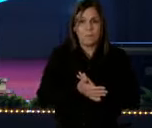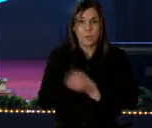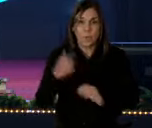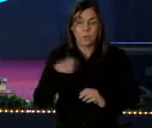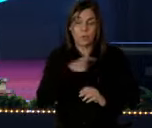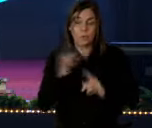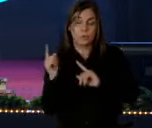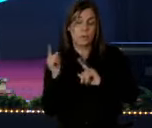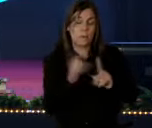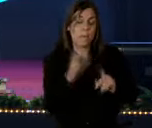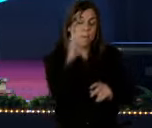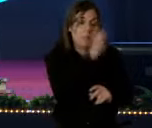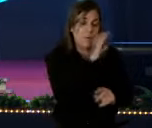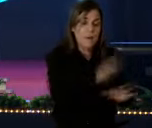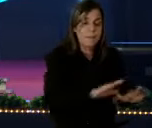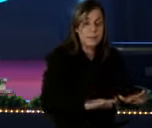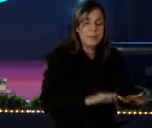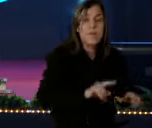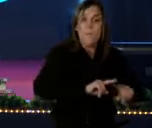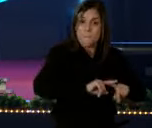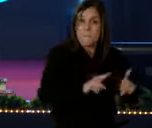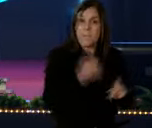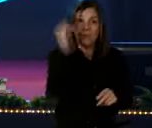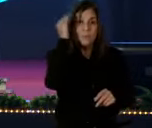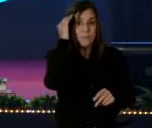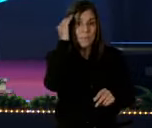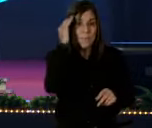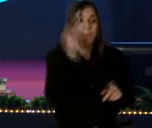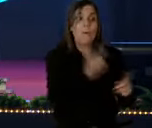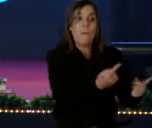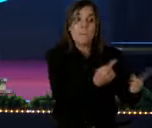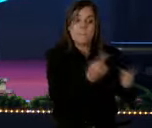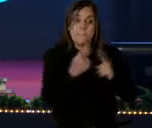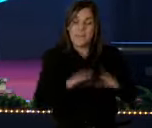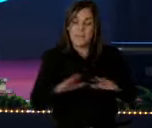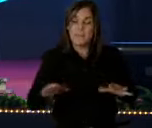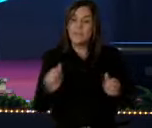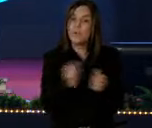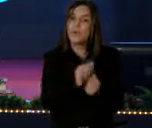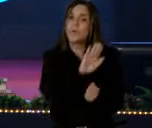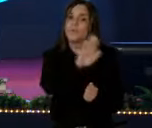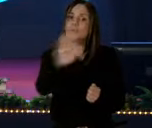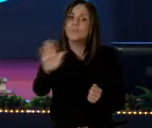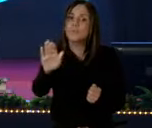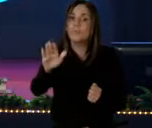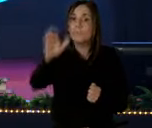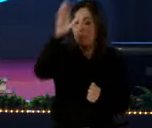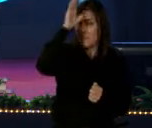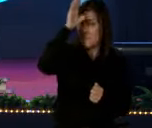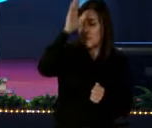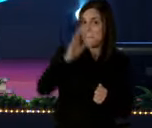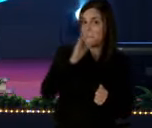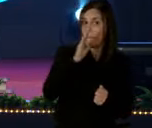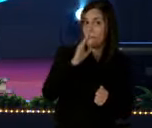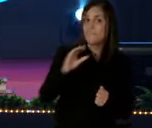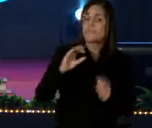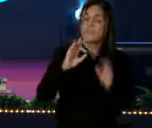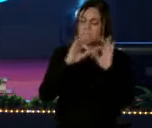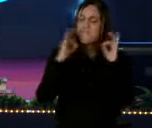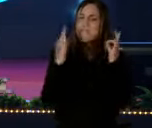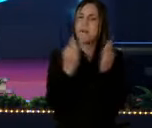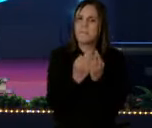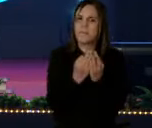de los niños van a venir sus padres. Van a venir sus padres y sus familiares. Gloria a Dios.